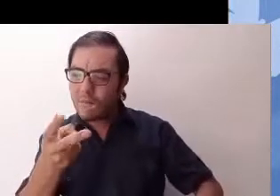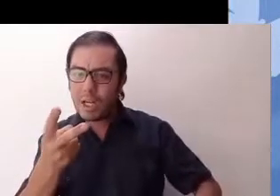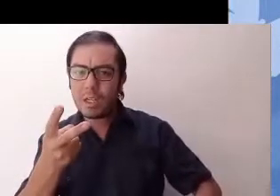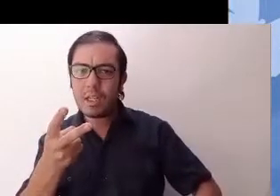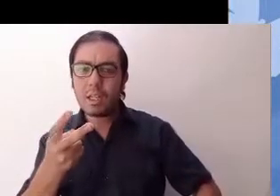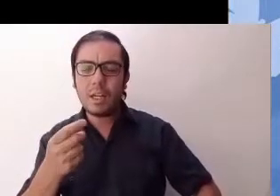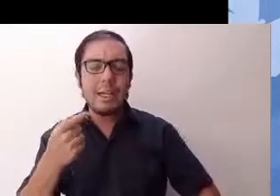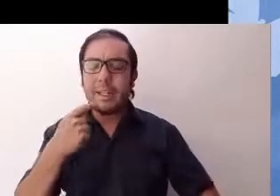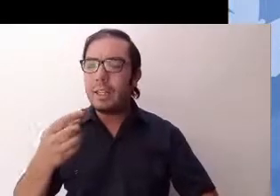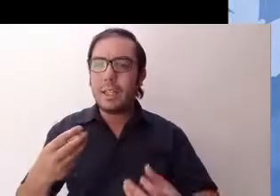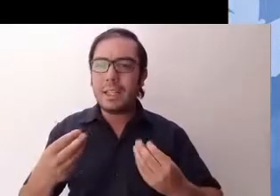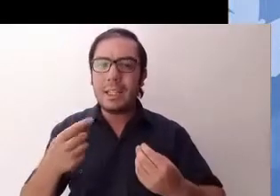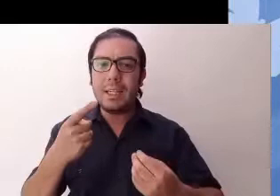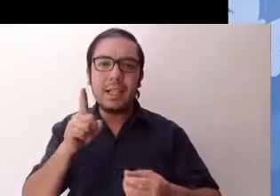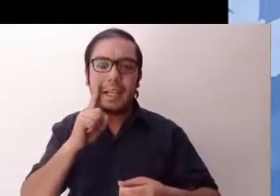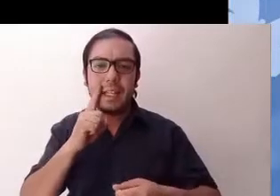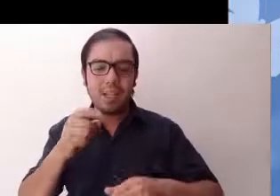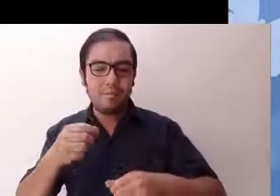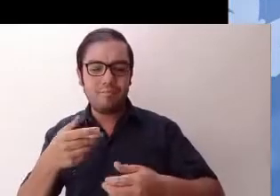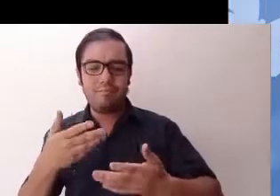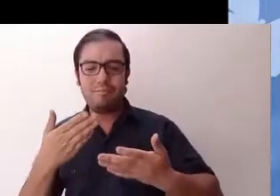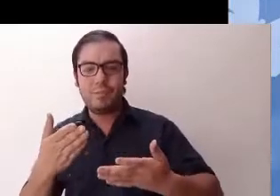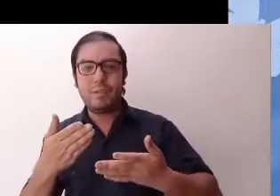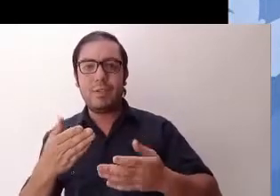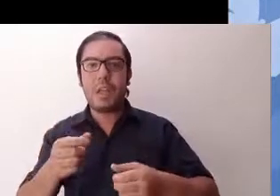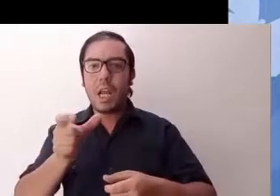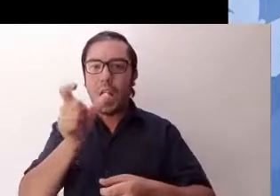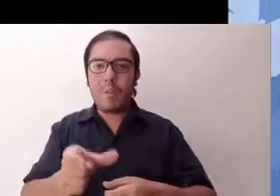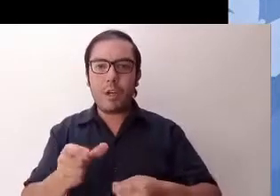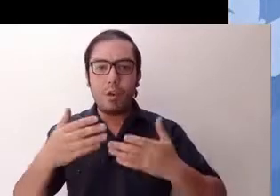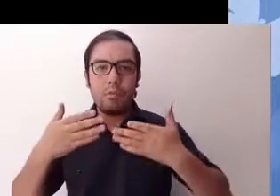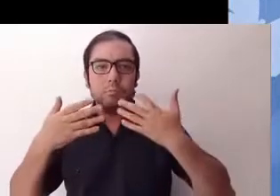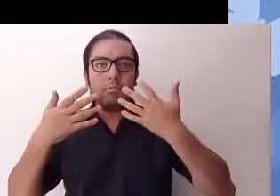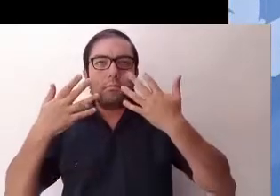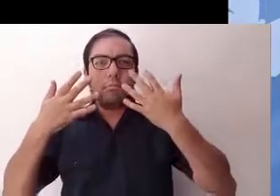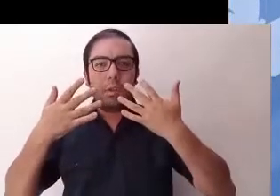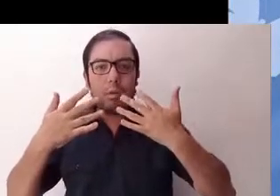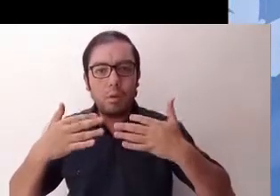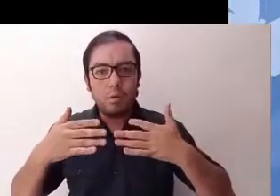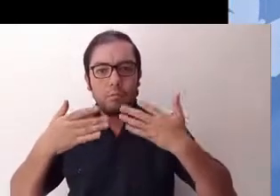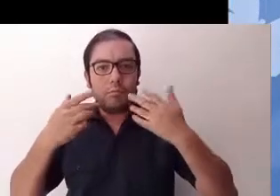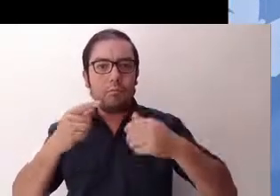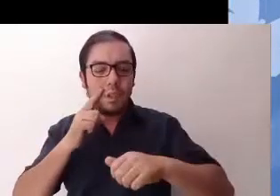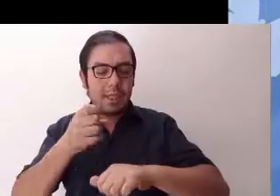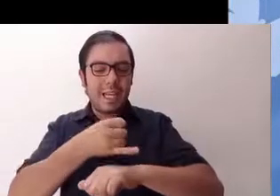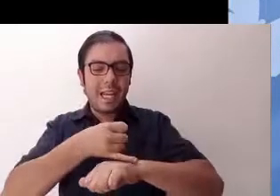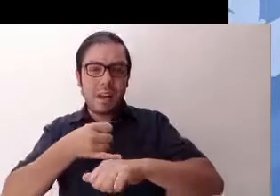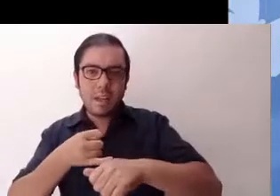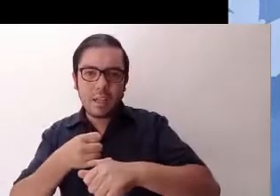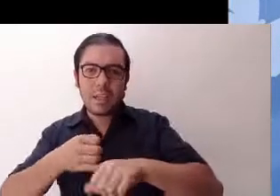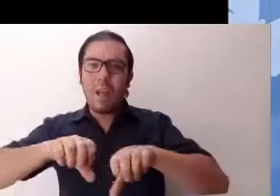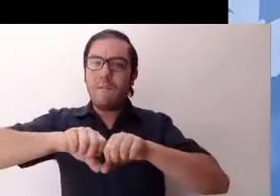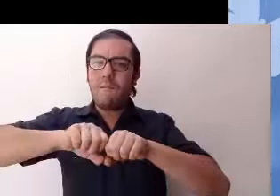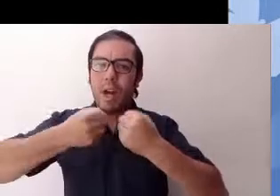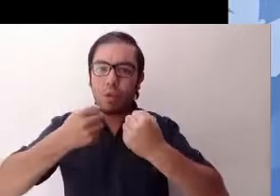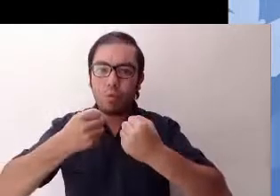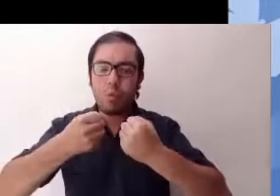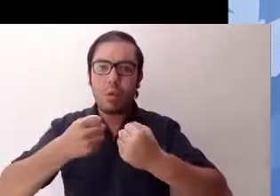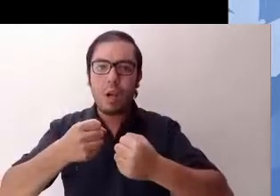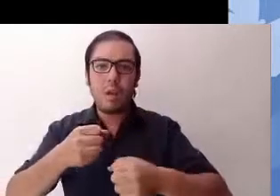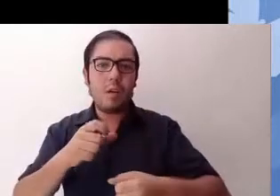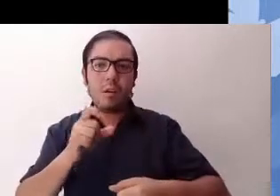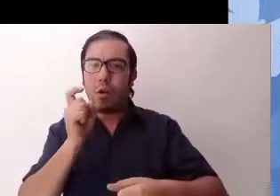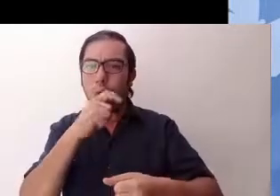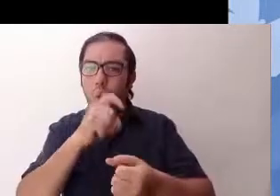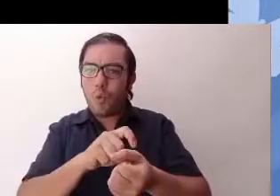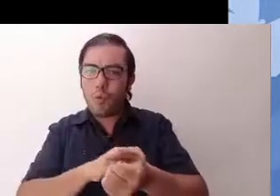ver? Tenemos que ver qué tipo de lesiones nos estamos enfrentando, si la persona respira, si tiene alguna herida, alguna